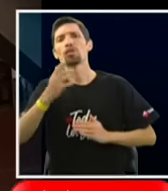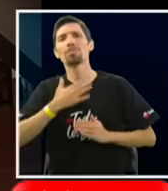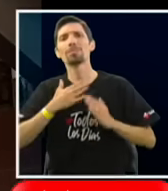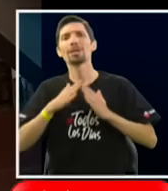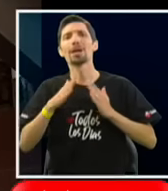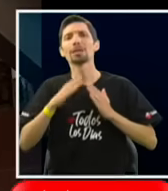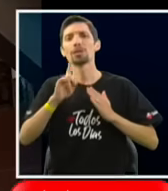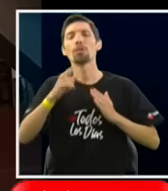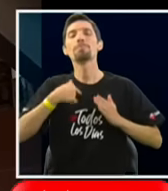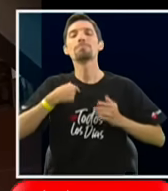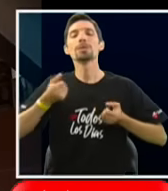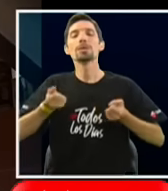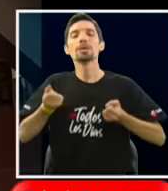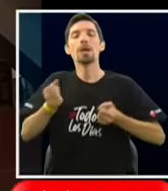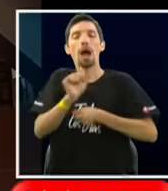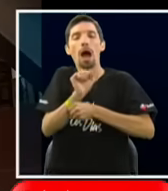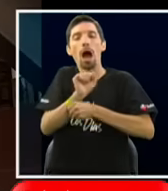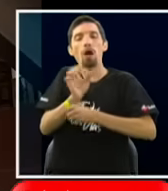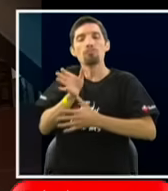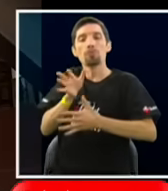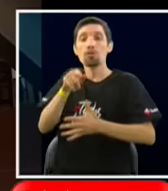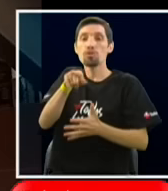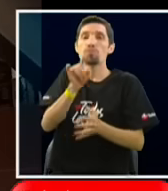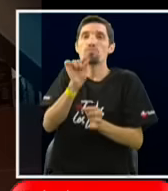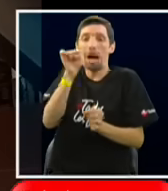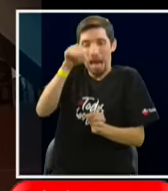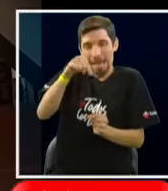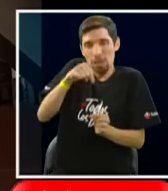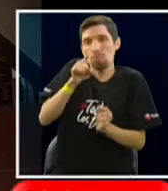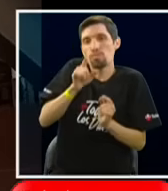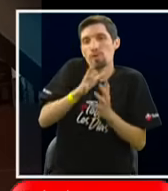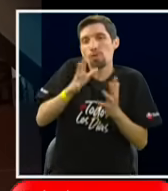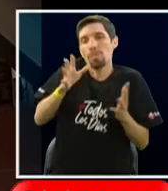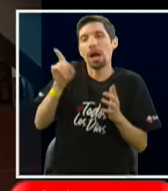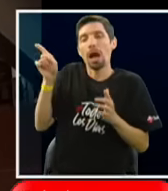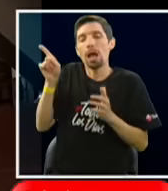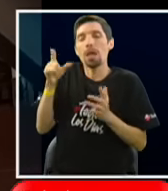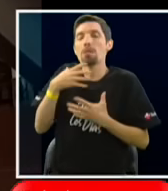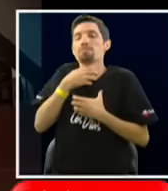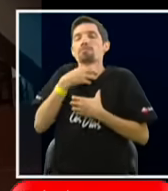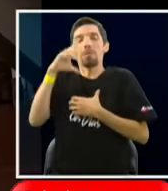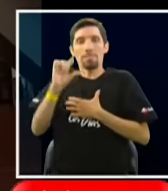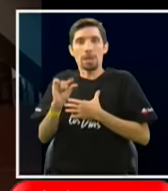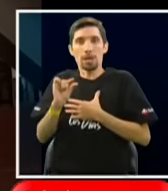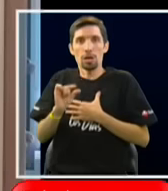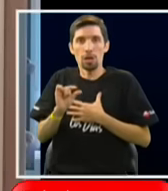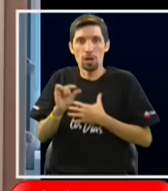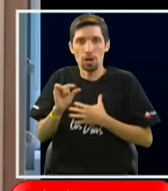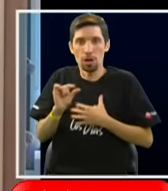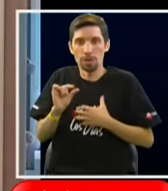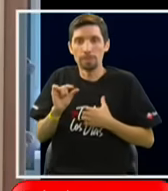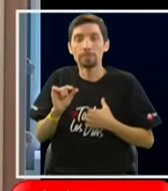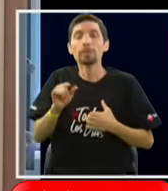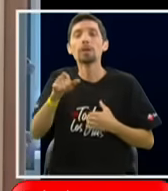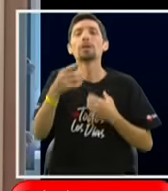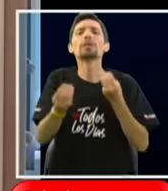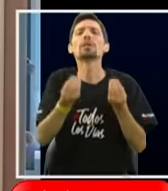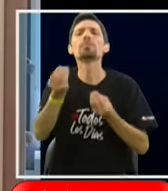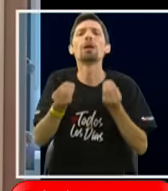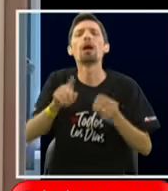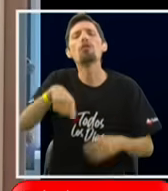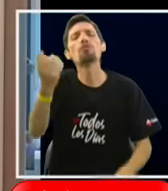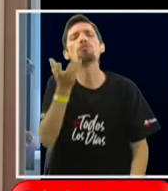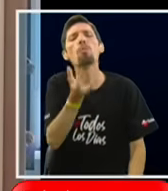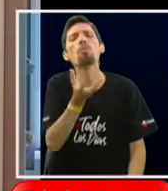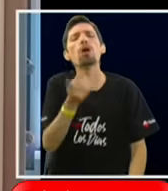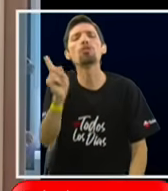en mi camioneta. Prefiero estar acá porque es un poquitito más grande y me agobio menos. Oye, ¿y qué pasa con los otros